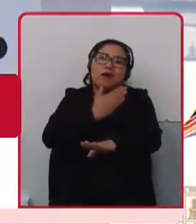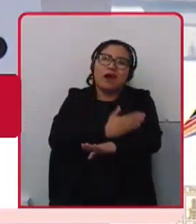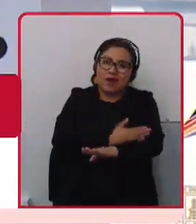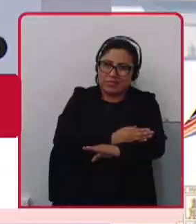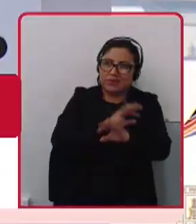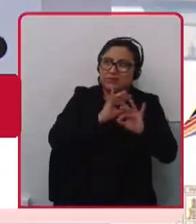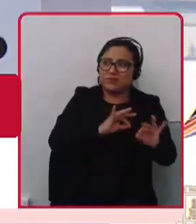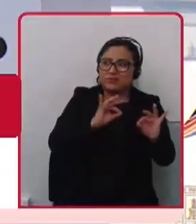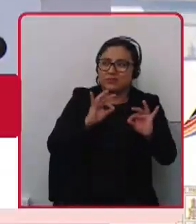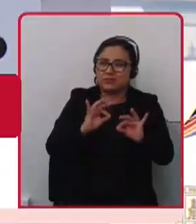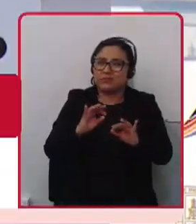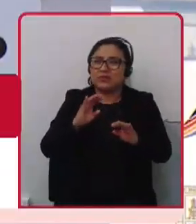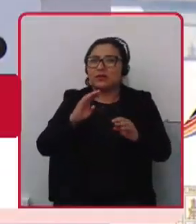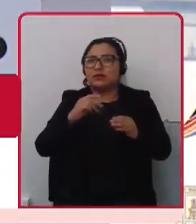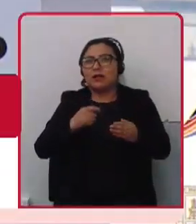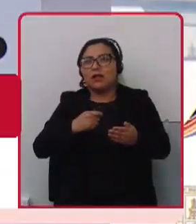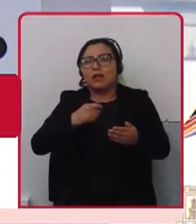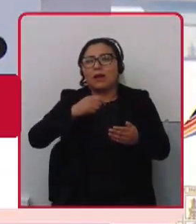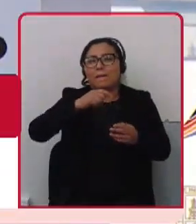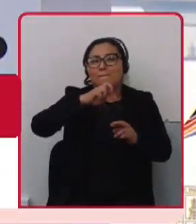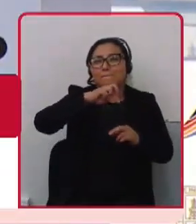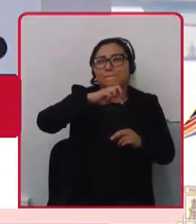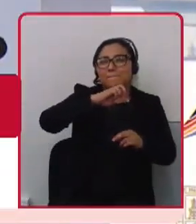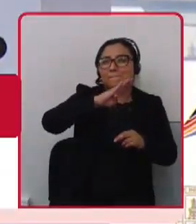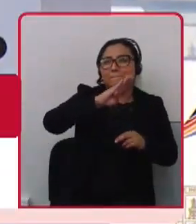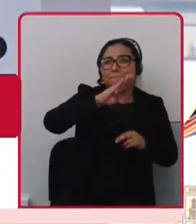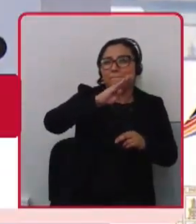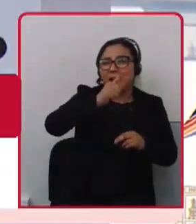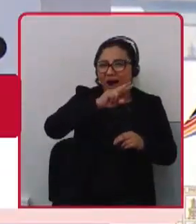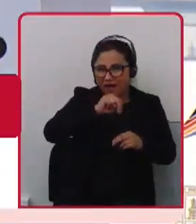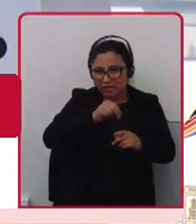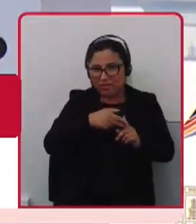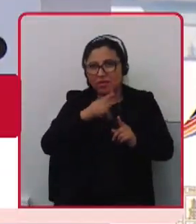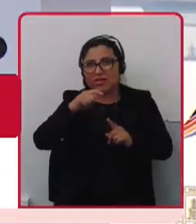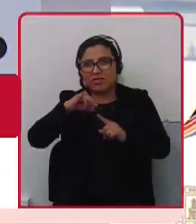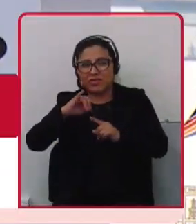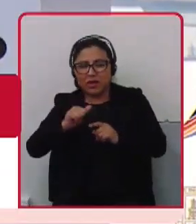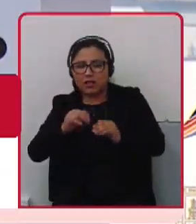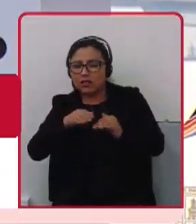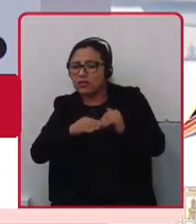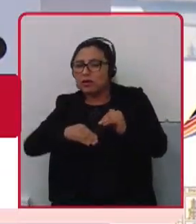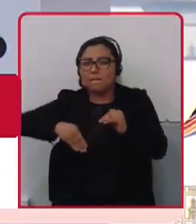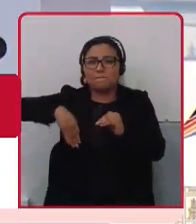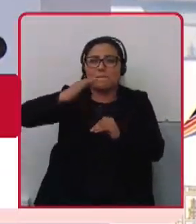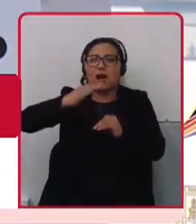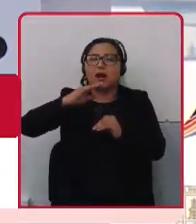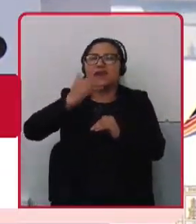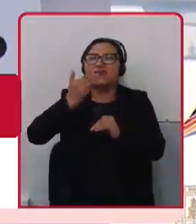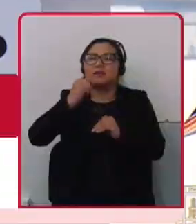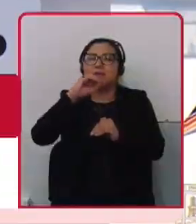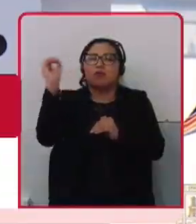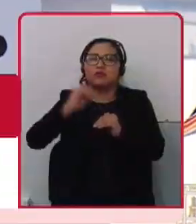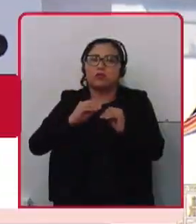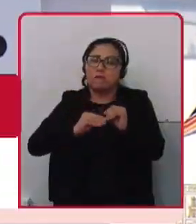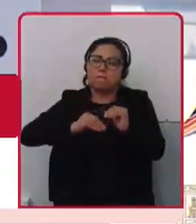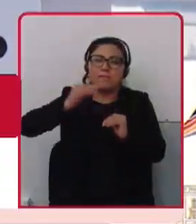la determinación del BAN y la TIR correspondiente, que en nuestro caso tiene que estar por encima del 15%.